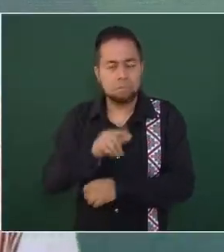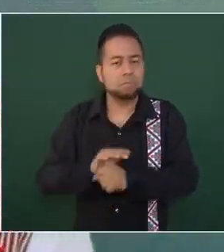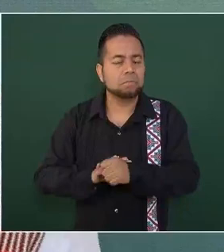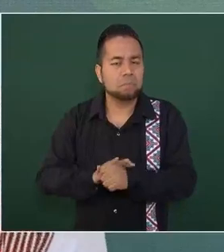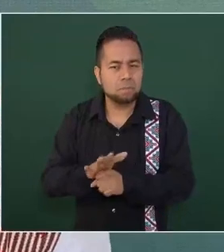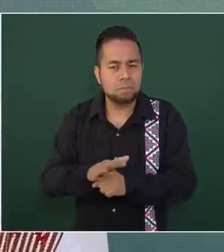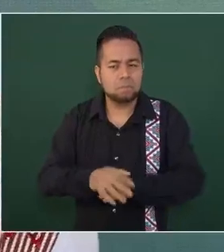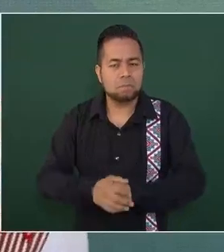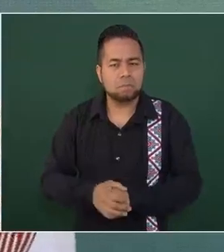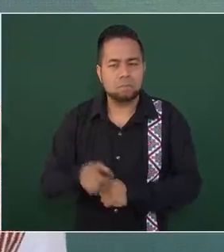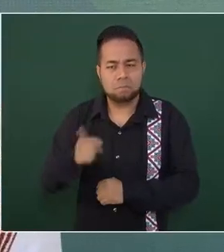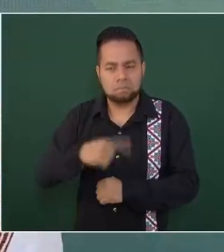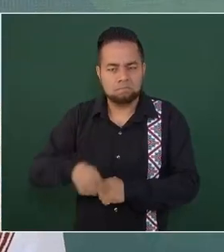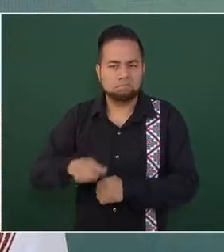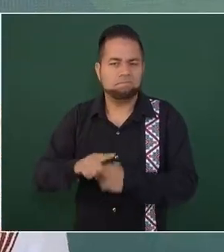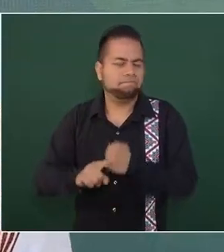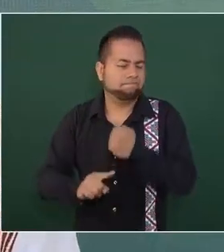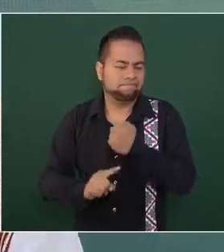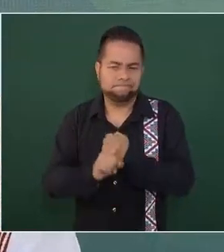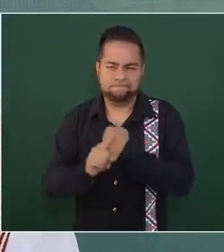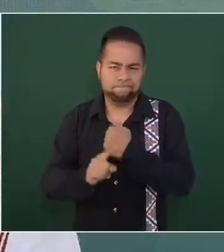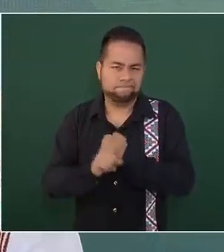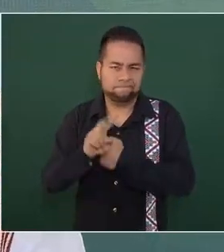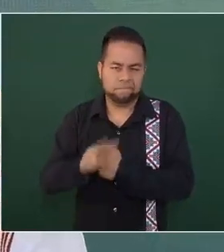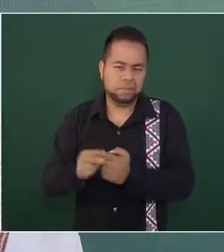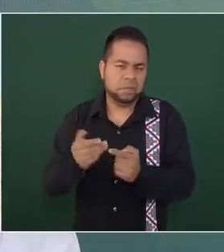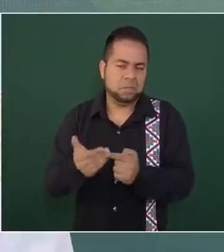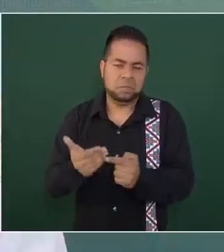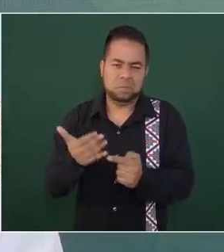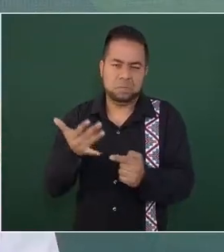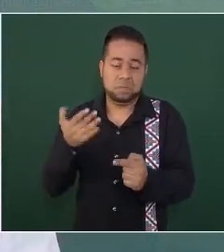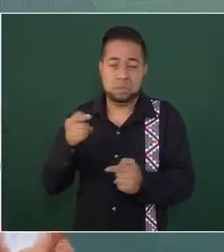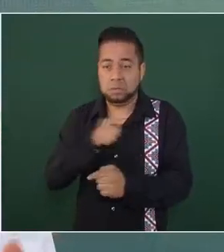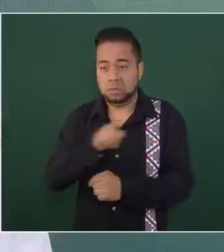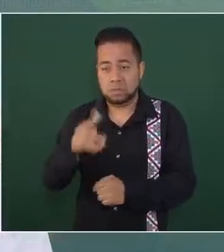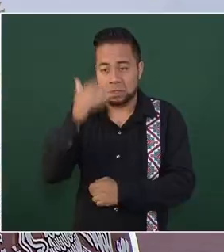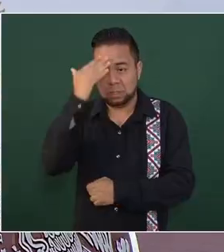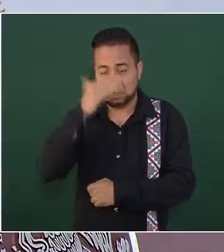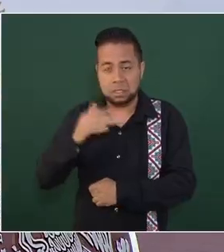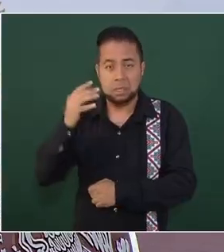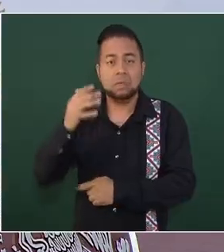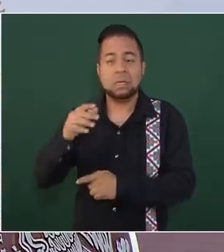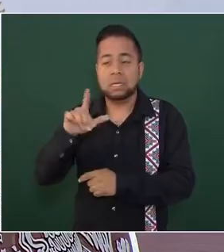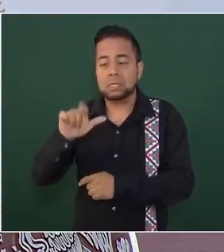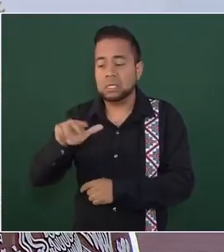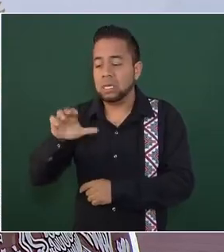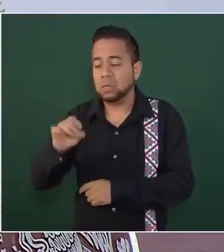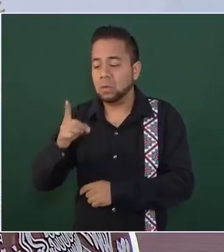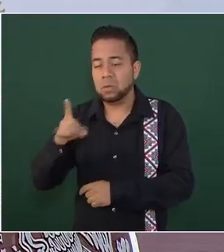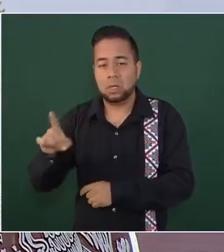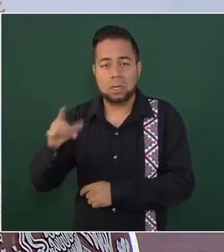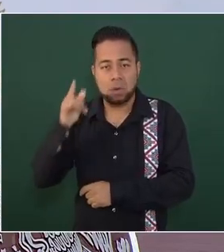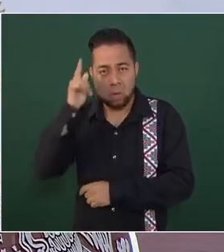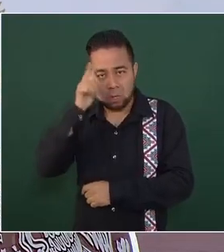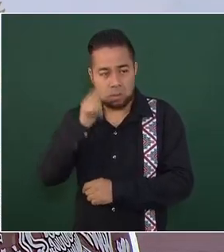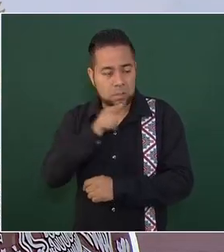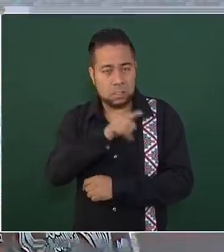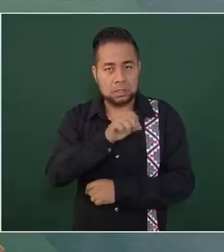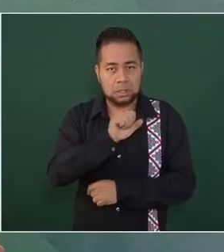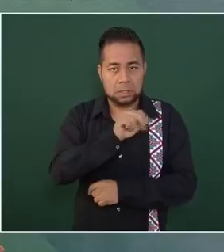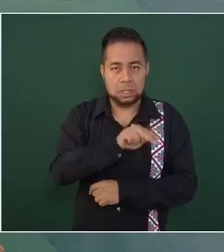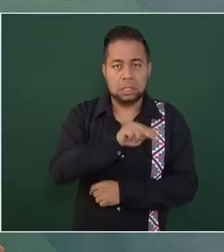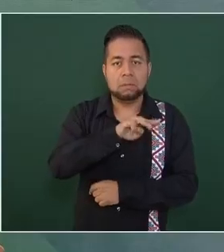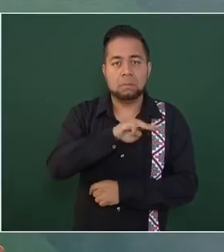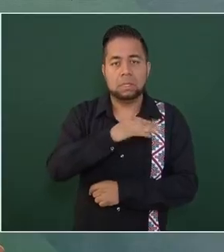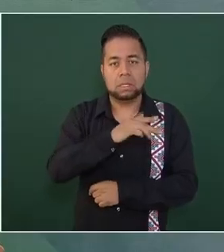del conflicto que se generó de hace mucho tiempo como ustedes saben Llano de Guadalupe y San Miguel el Grande